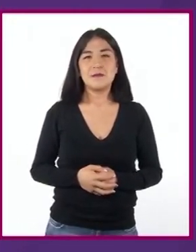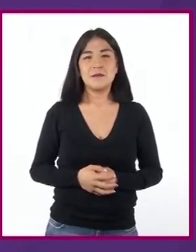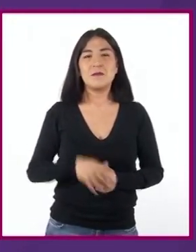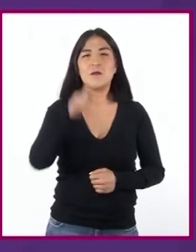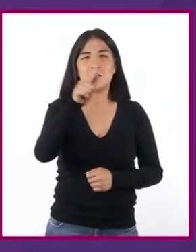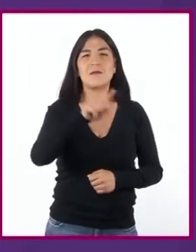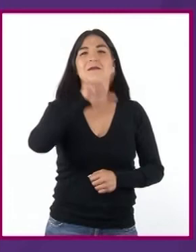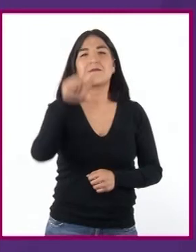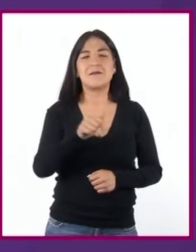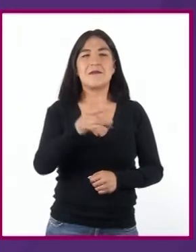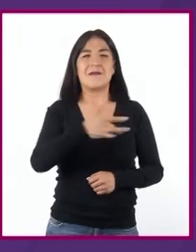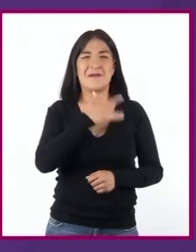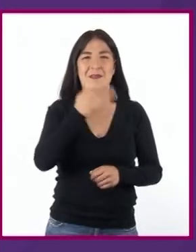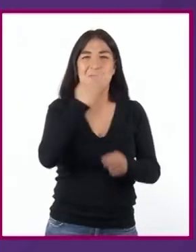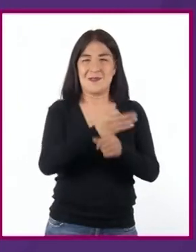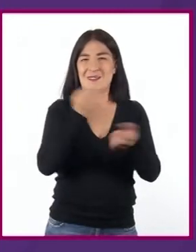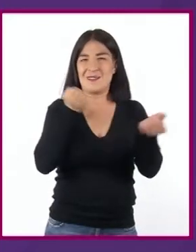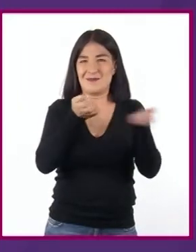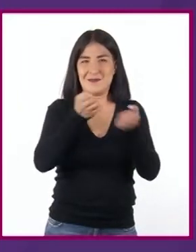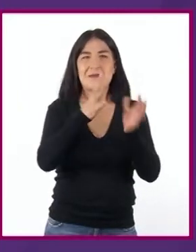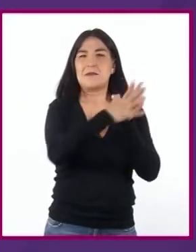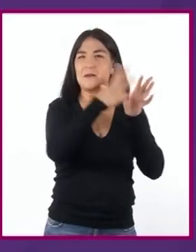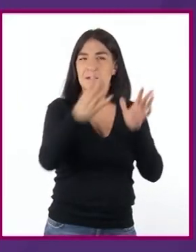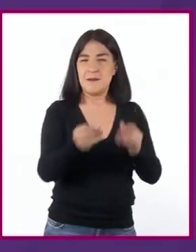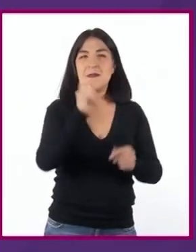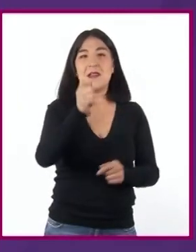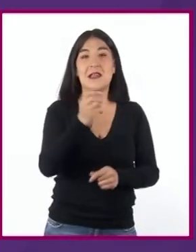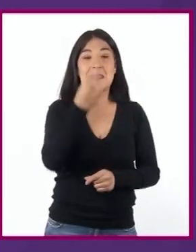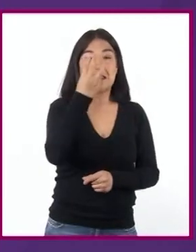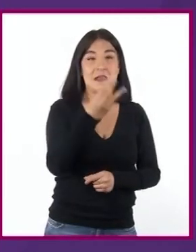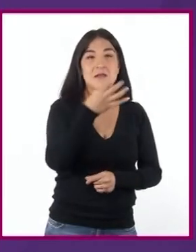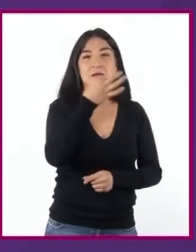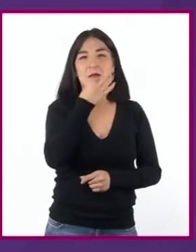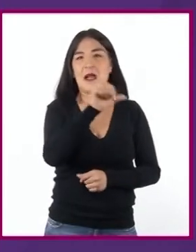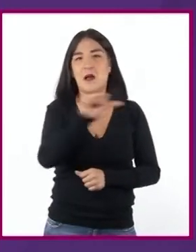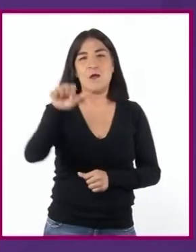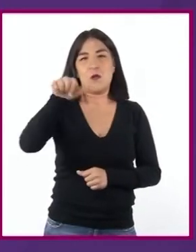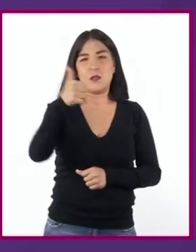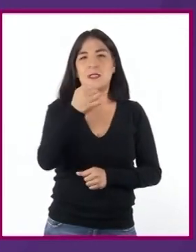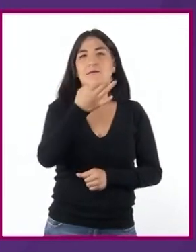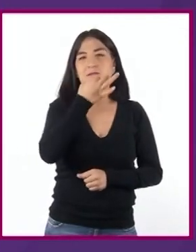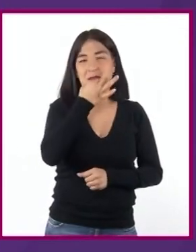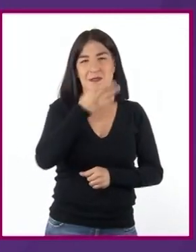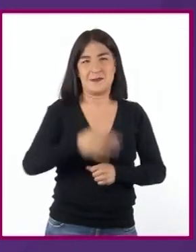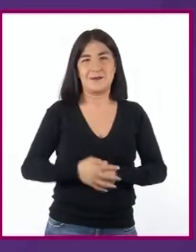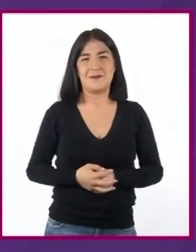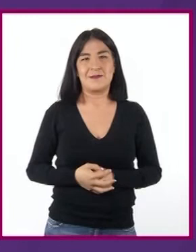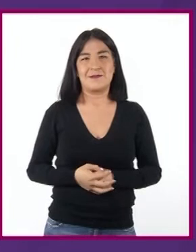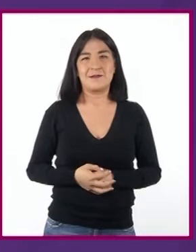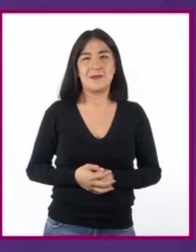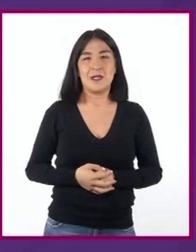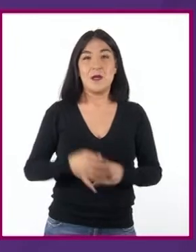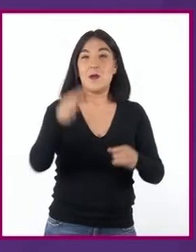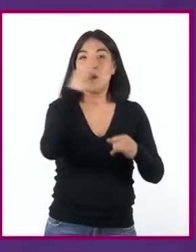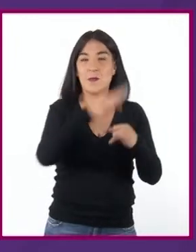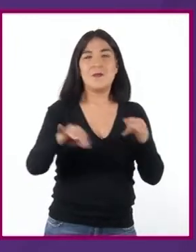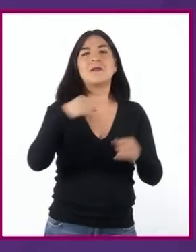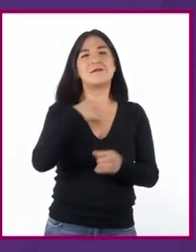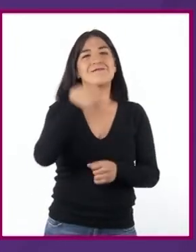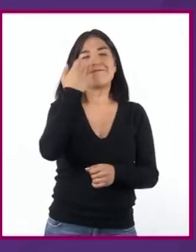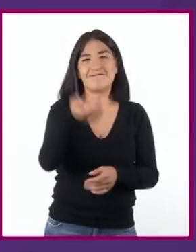Puedes empezar a hacer este ejercicio de 3 minutos a 11 minutos. Lo último que